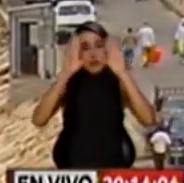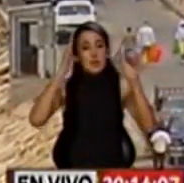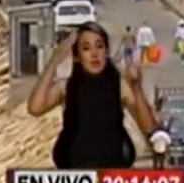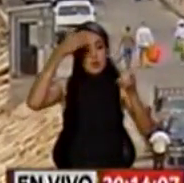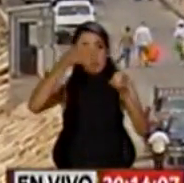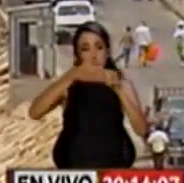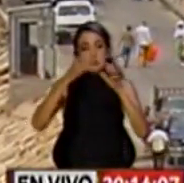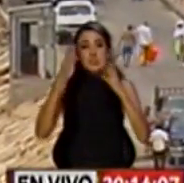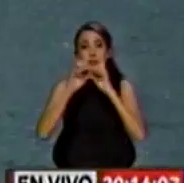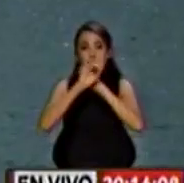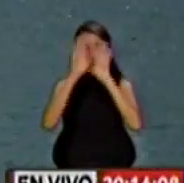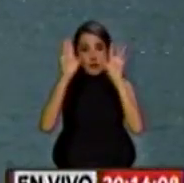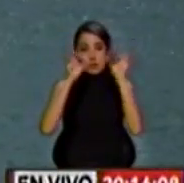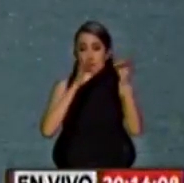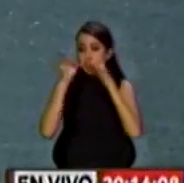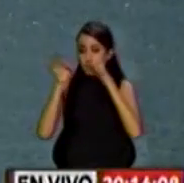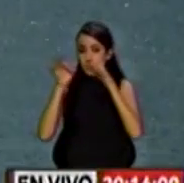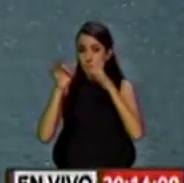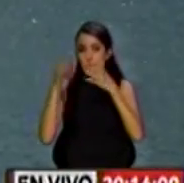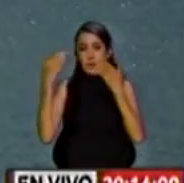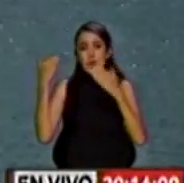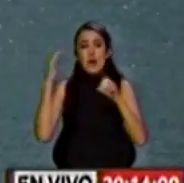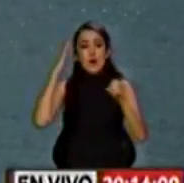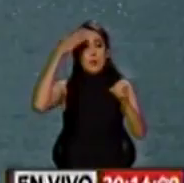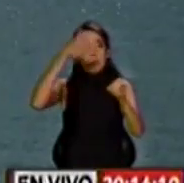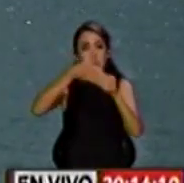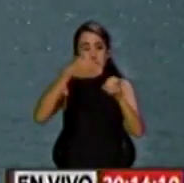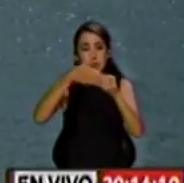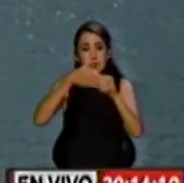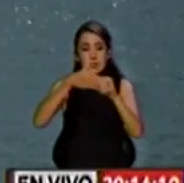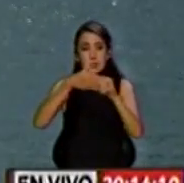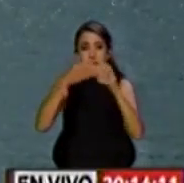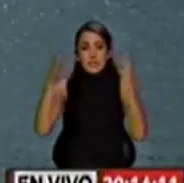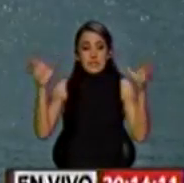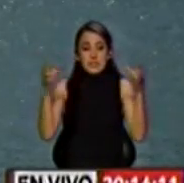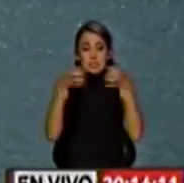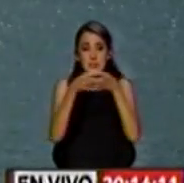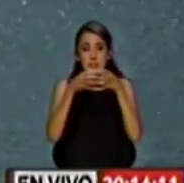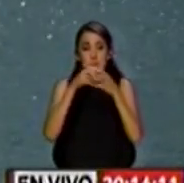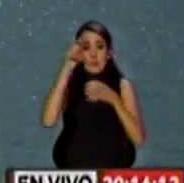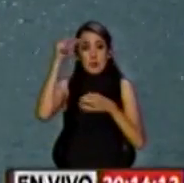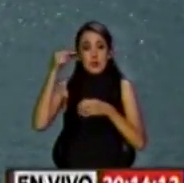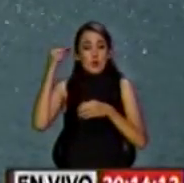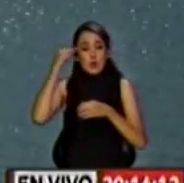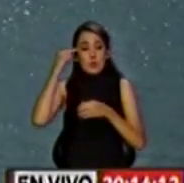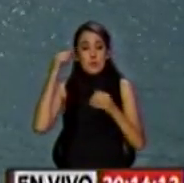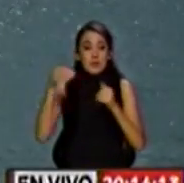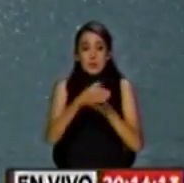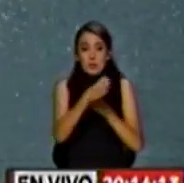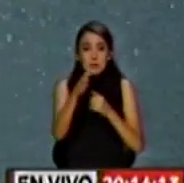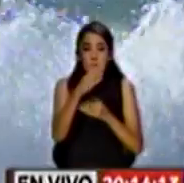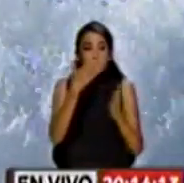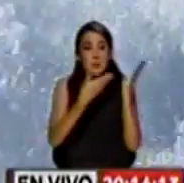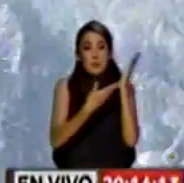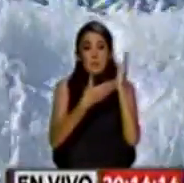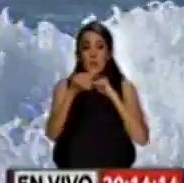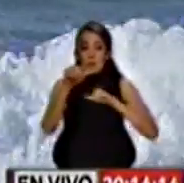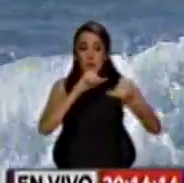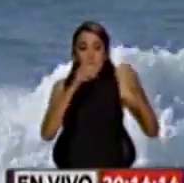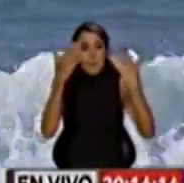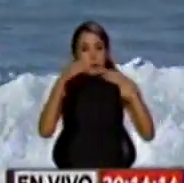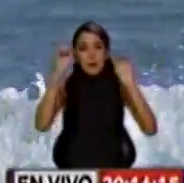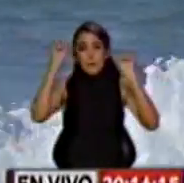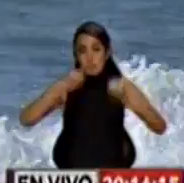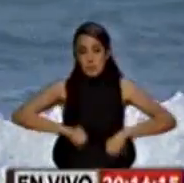de mejorar la competitividad el gobierno y el sector pesquero trabajarán conjuntamente en un modelo de gestión que garantice todas sus facilidades